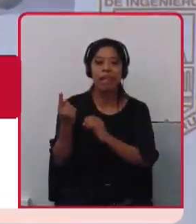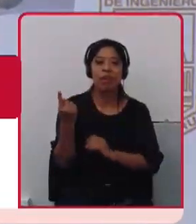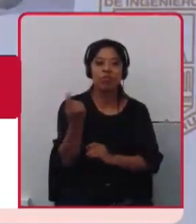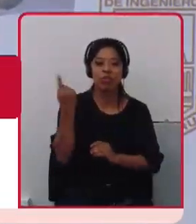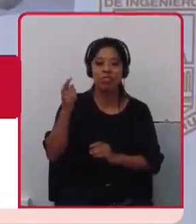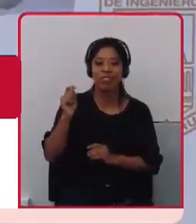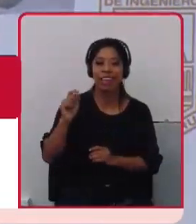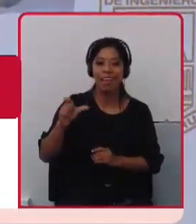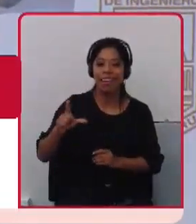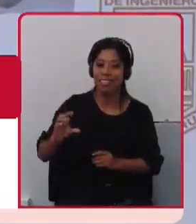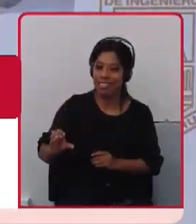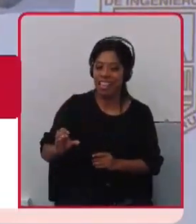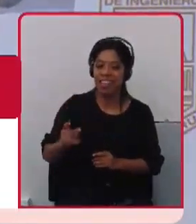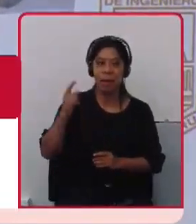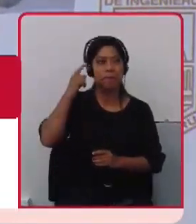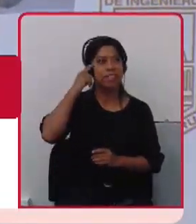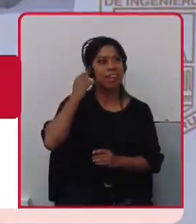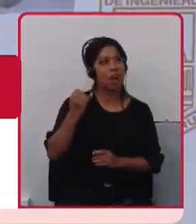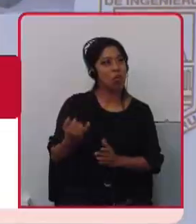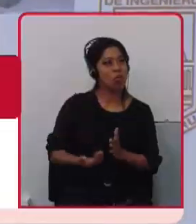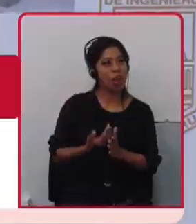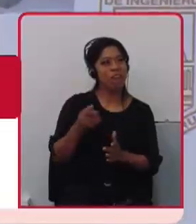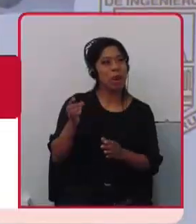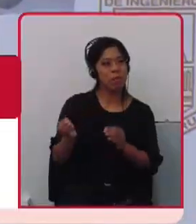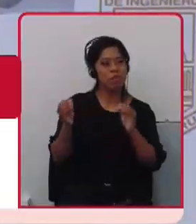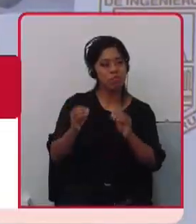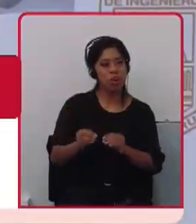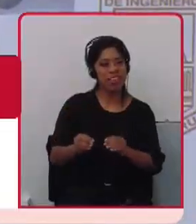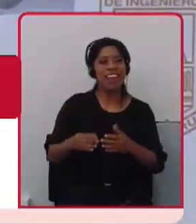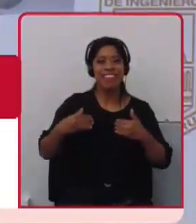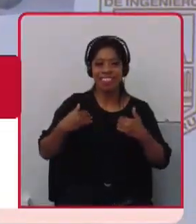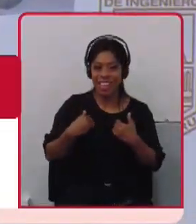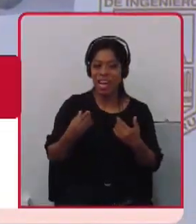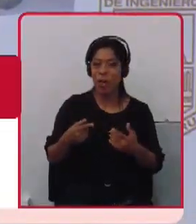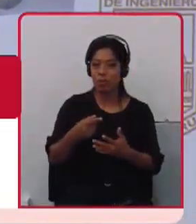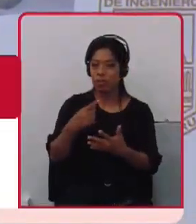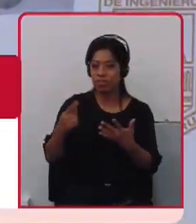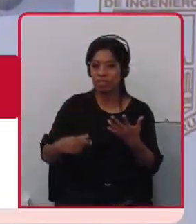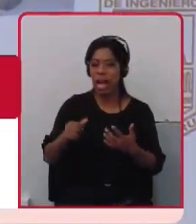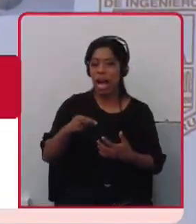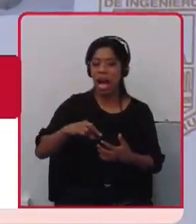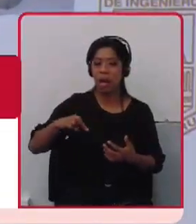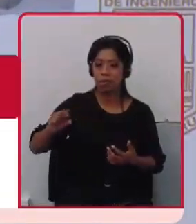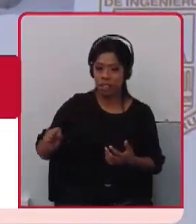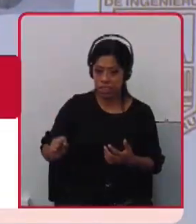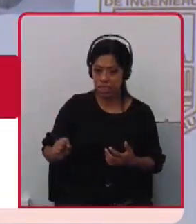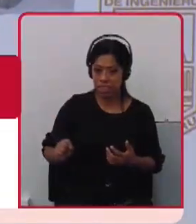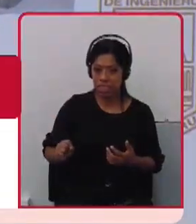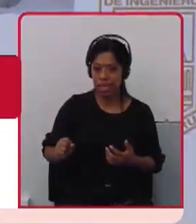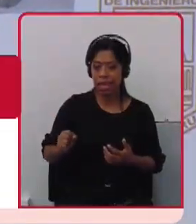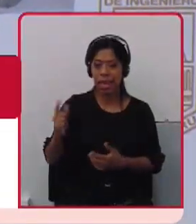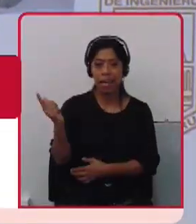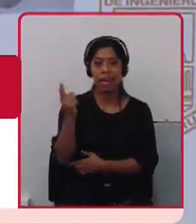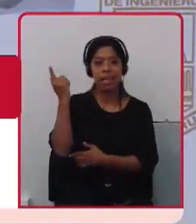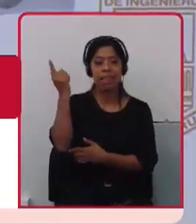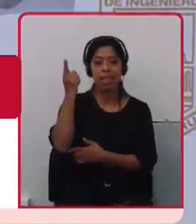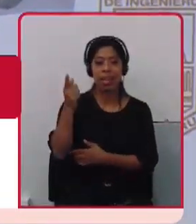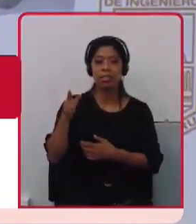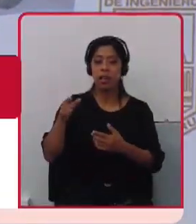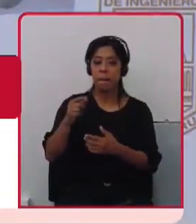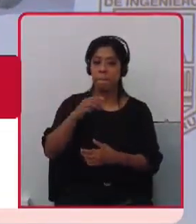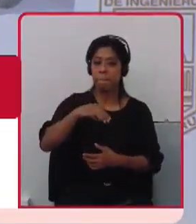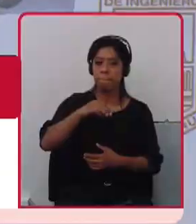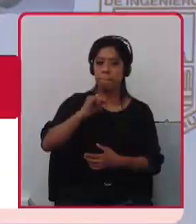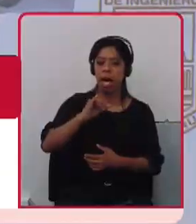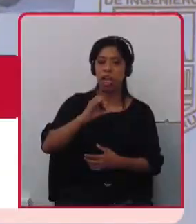todo. Y dije, ¿por qué no utilizar esta infraestructura? Tenemos infraestructura también de apps que son libres en lo que es